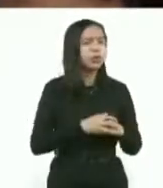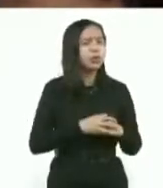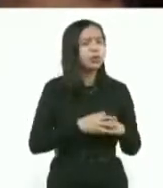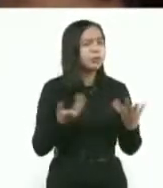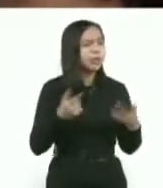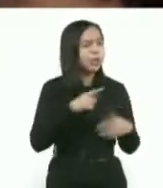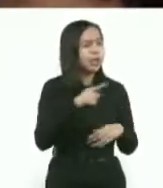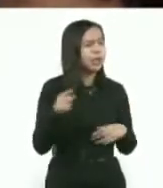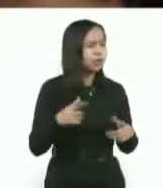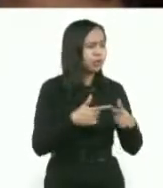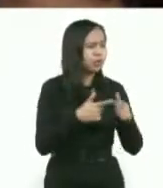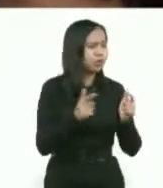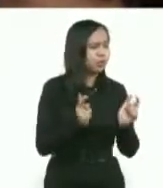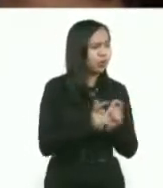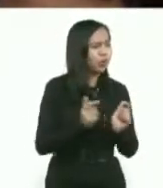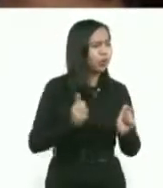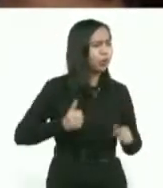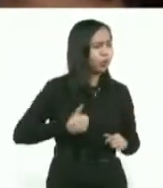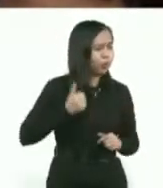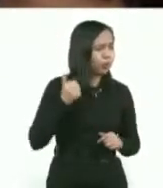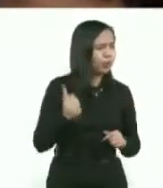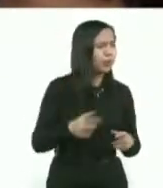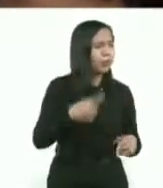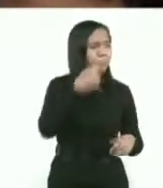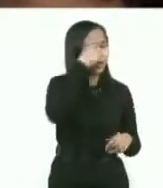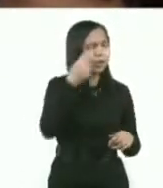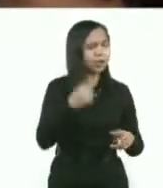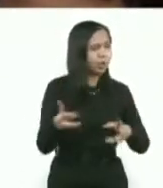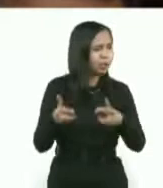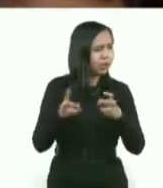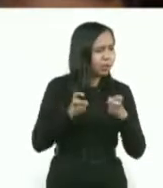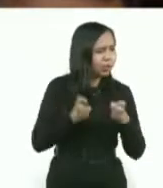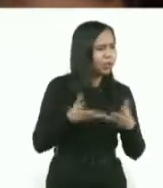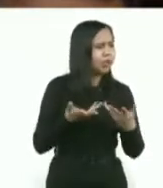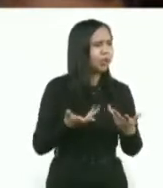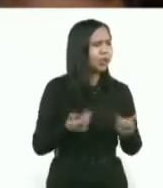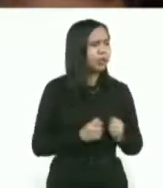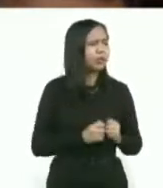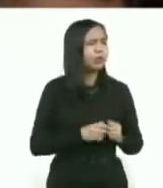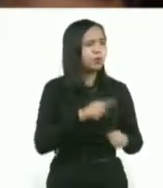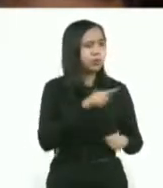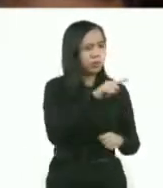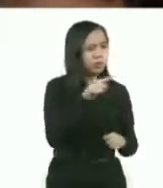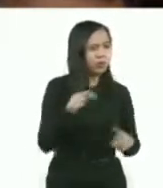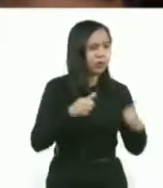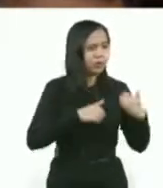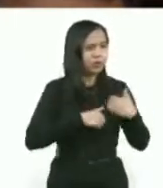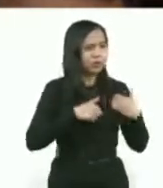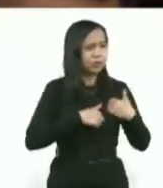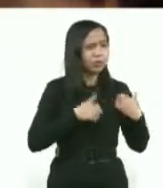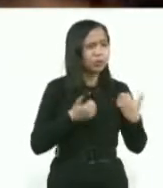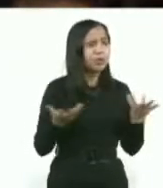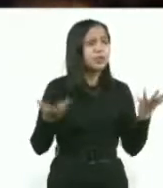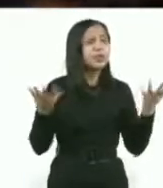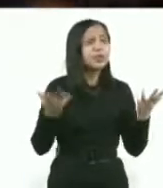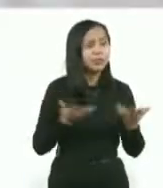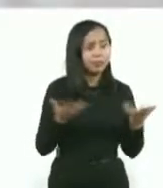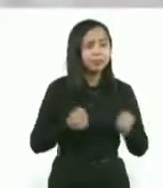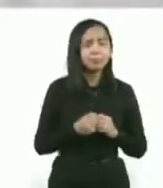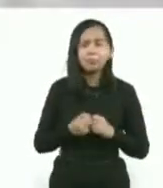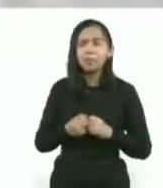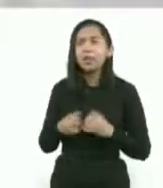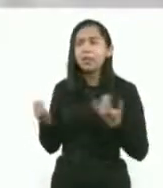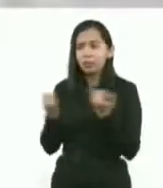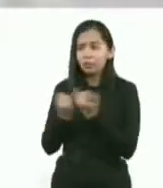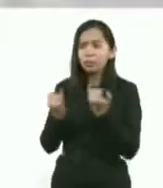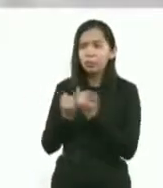grupo aprovechó para tomarlo y en este caso bueno, pues estaba a resguardo de ustedes como autoridades. ¿Ahí qué va a pasar? Ahí también se